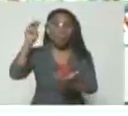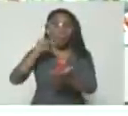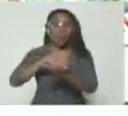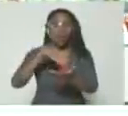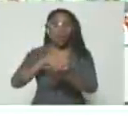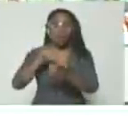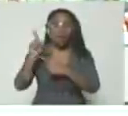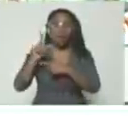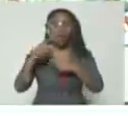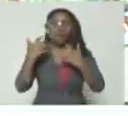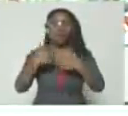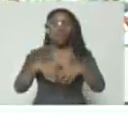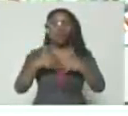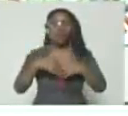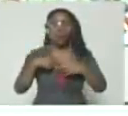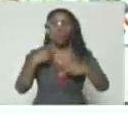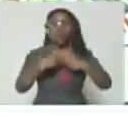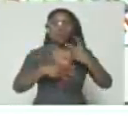planta procesadora